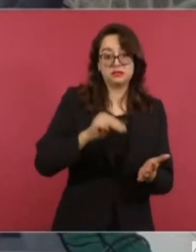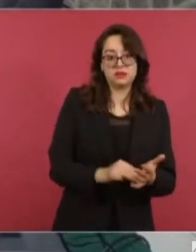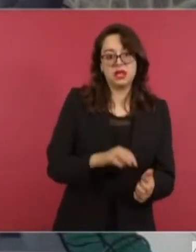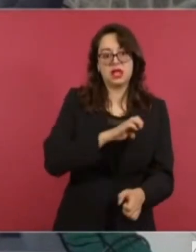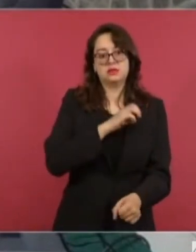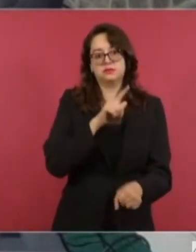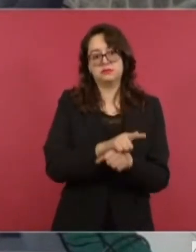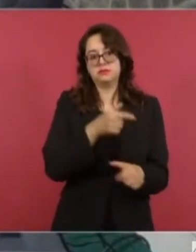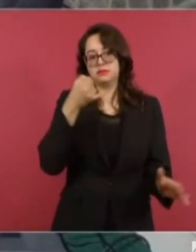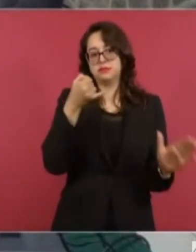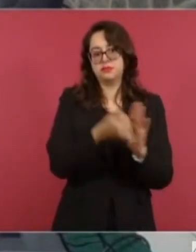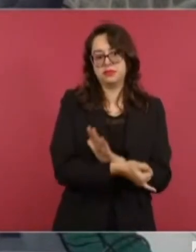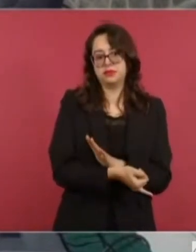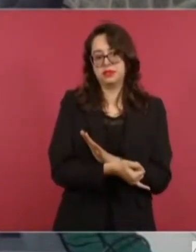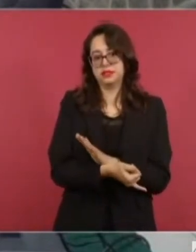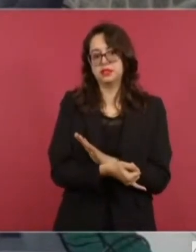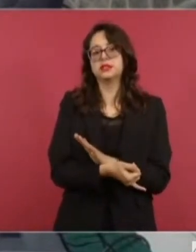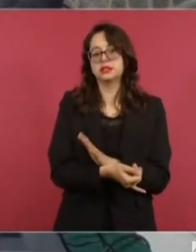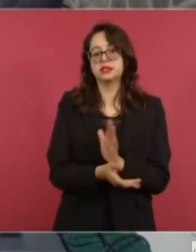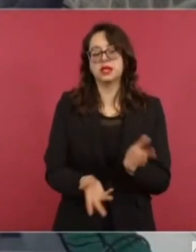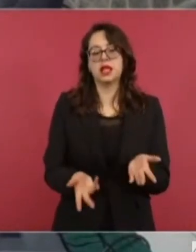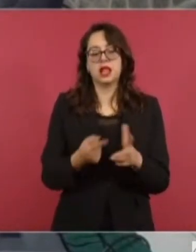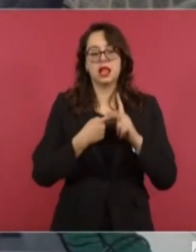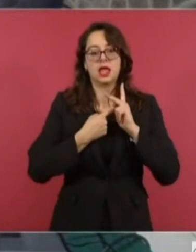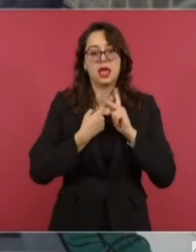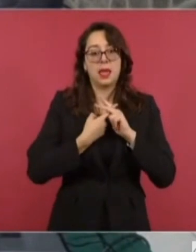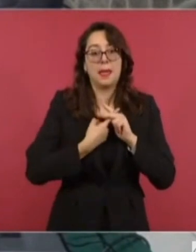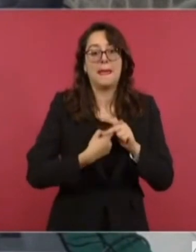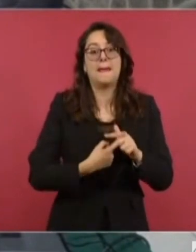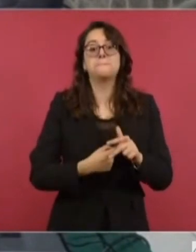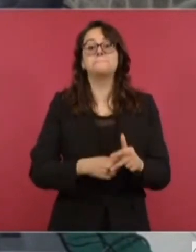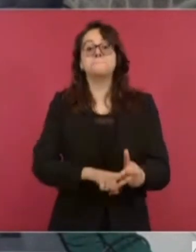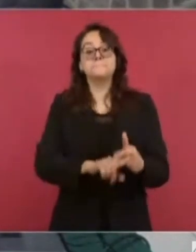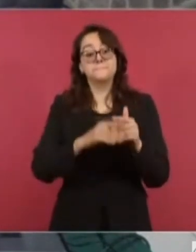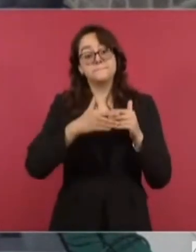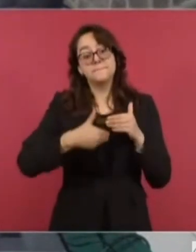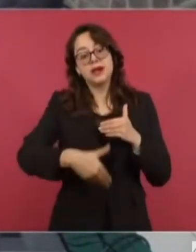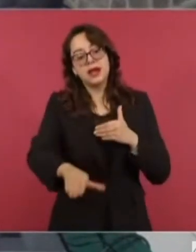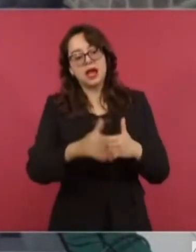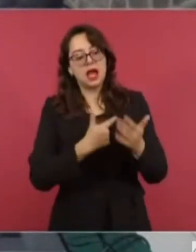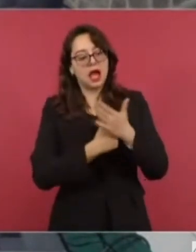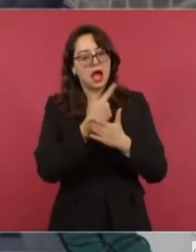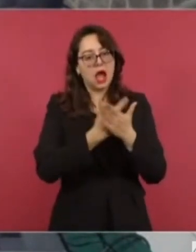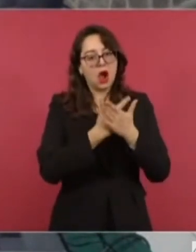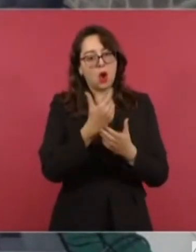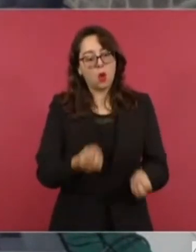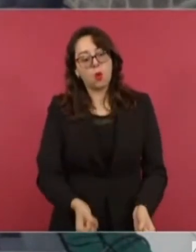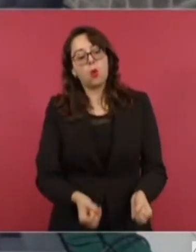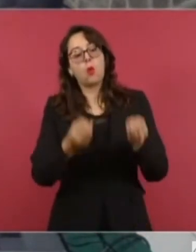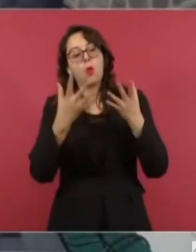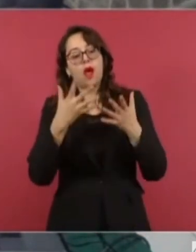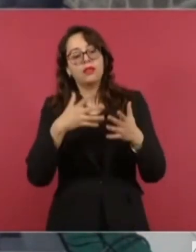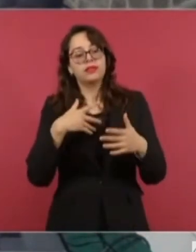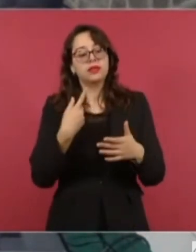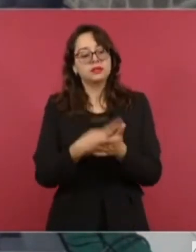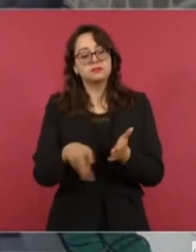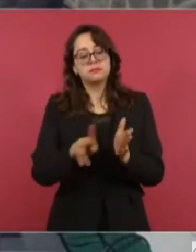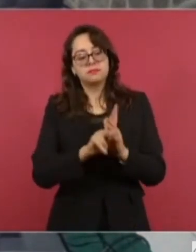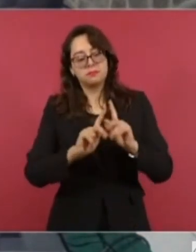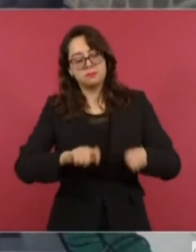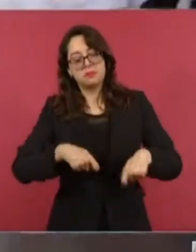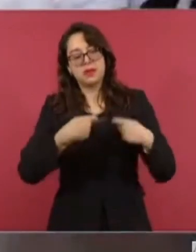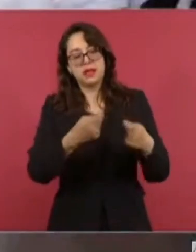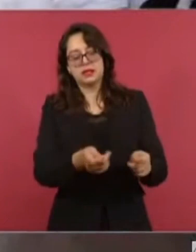Estamos iniciando en el Estado de México con el cálculo para las personas a basificar en 2023. En el caso